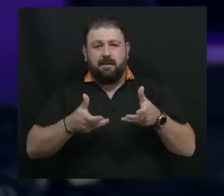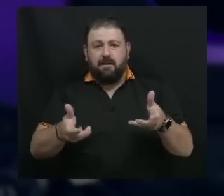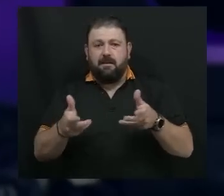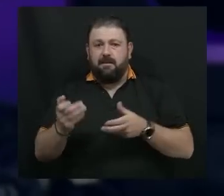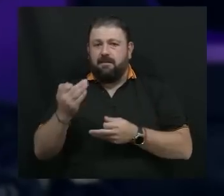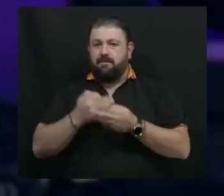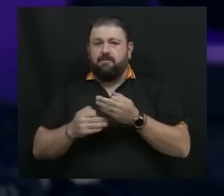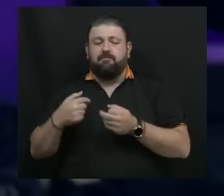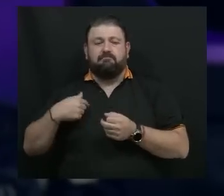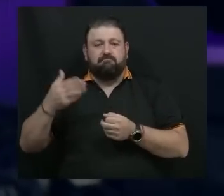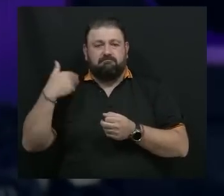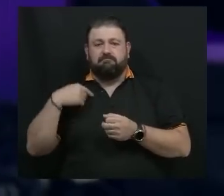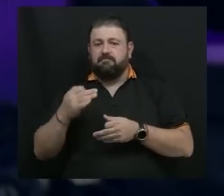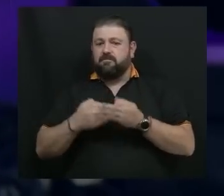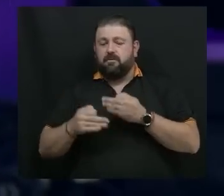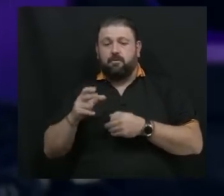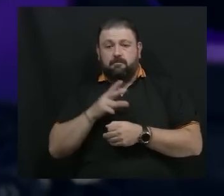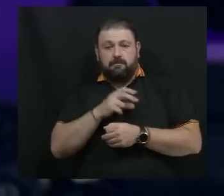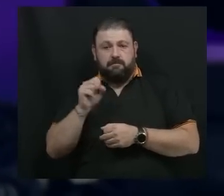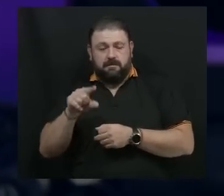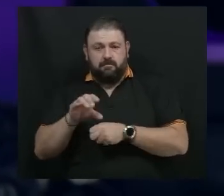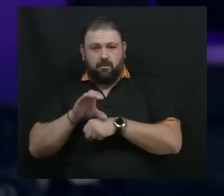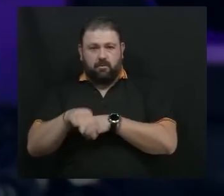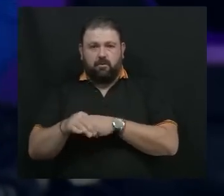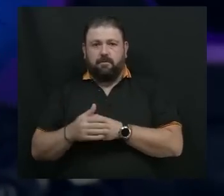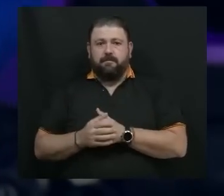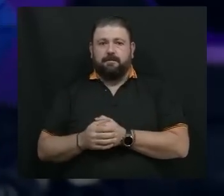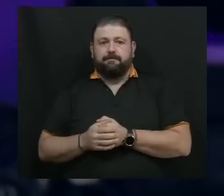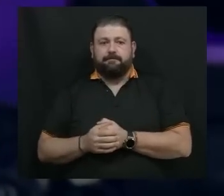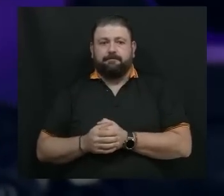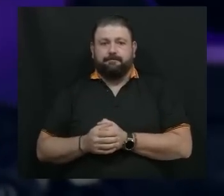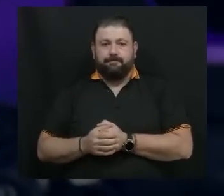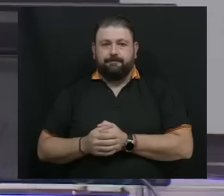de cadena en mi tierra, Villavicencio.